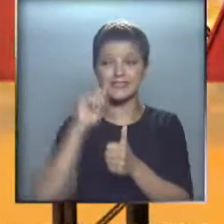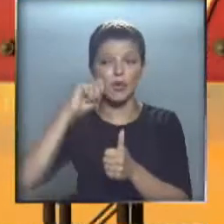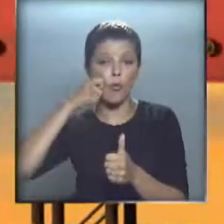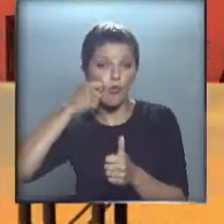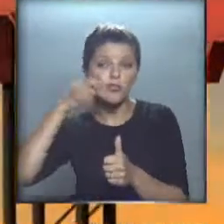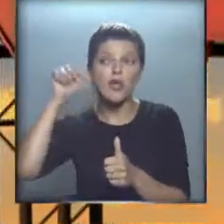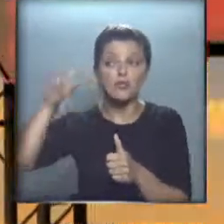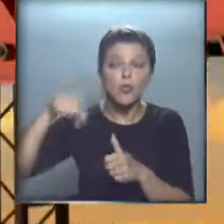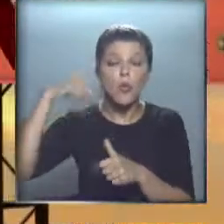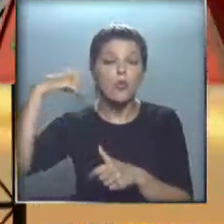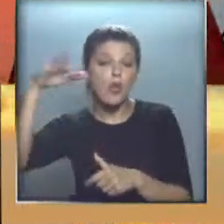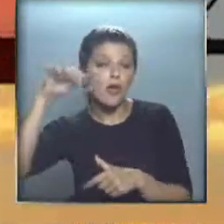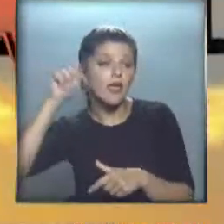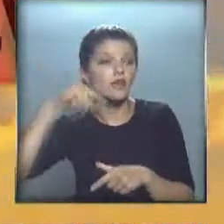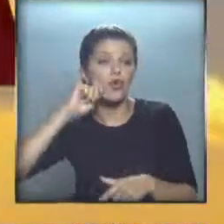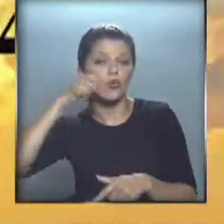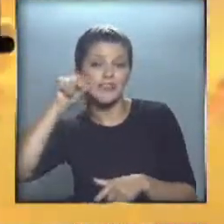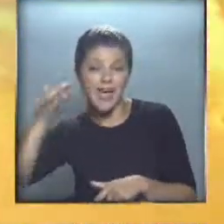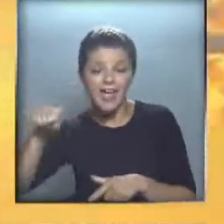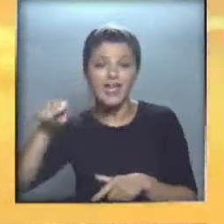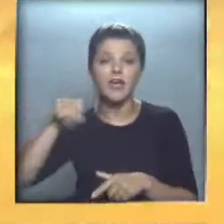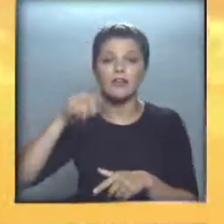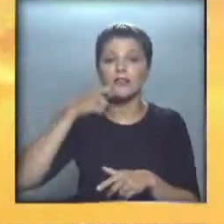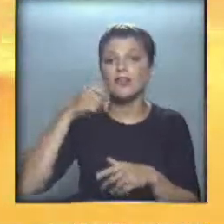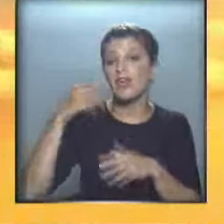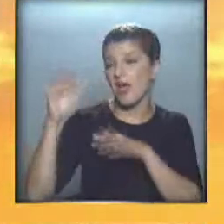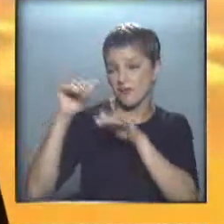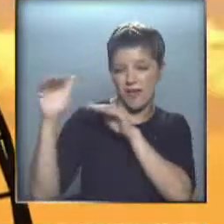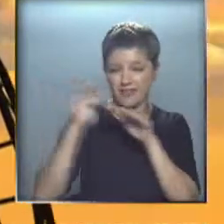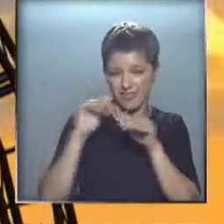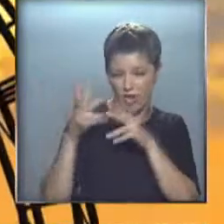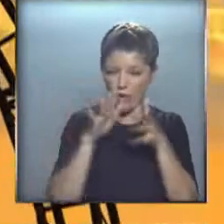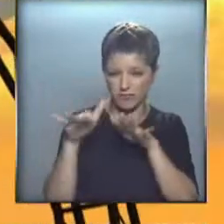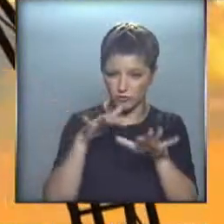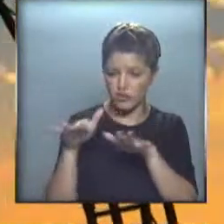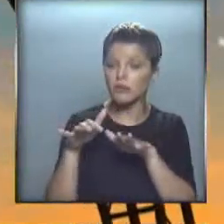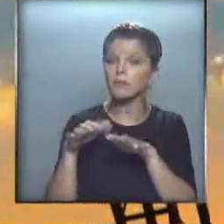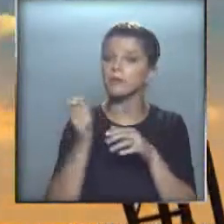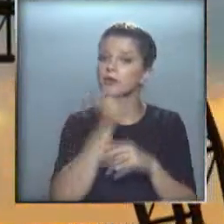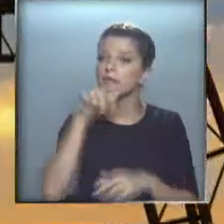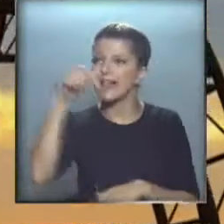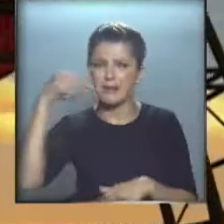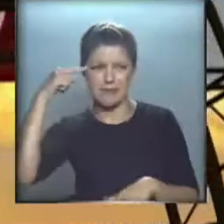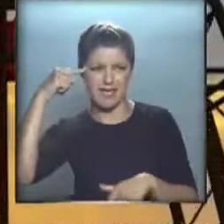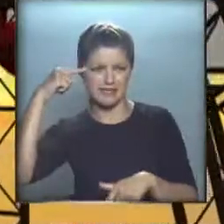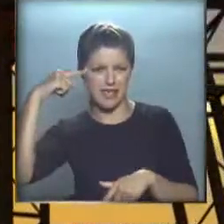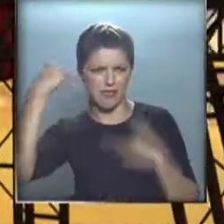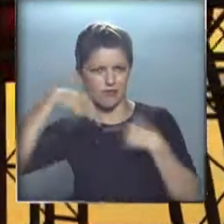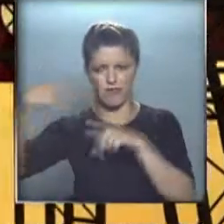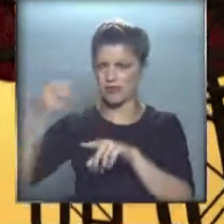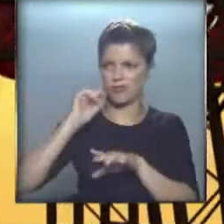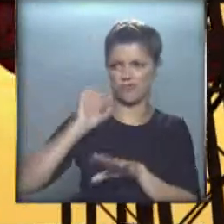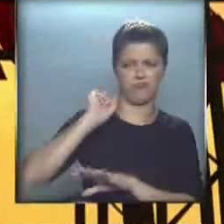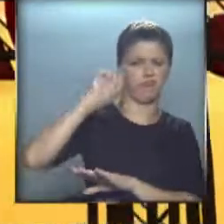pues su gusto y su preferencia, y si tenéis los mismos gustos la intentas conocer, pero si le gusta otra cosa como que la dejas de